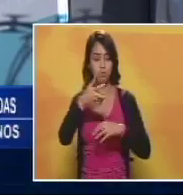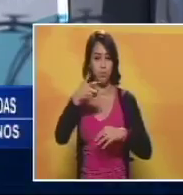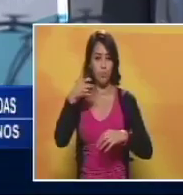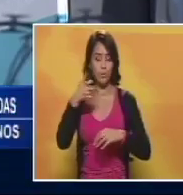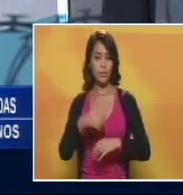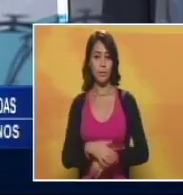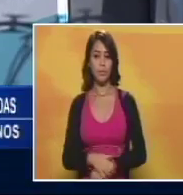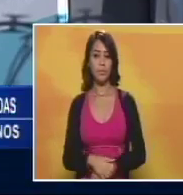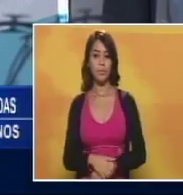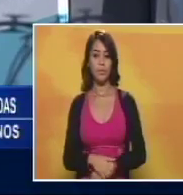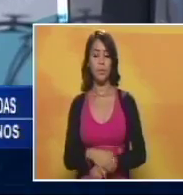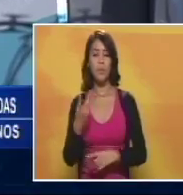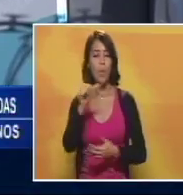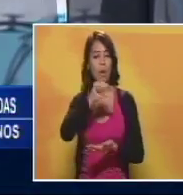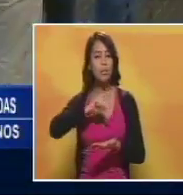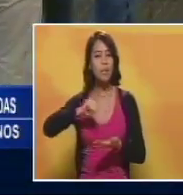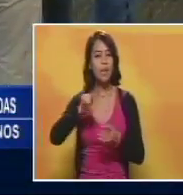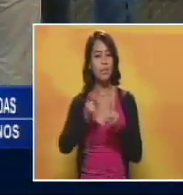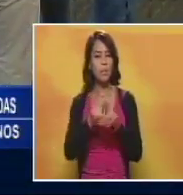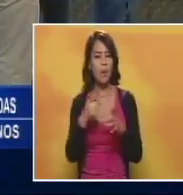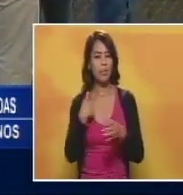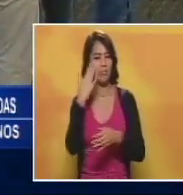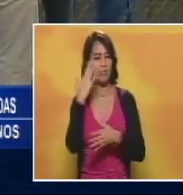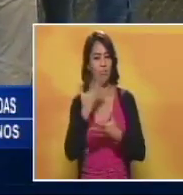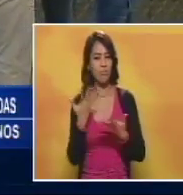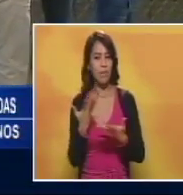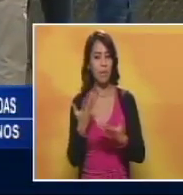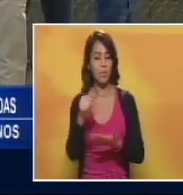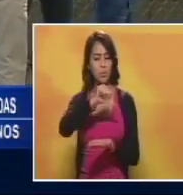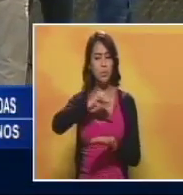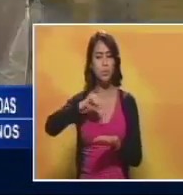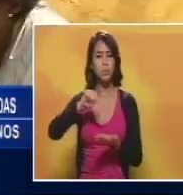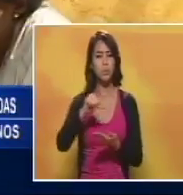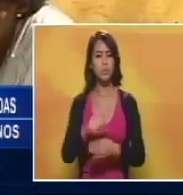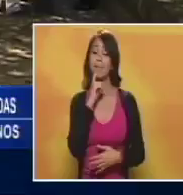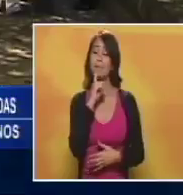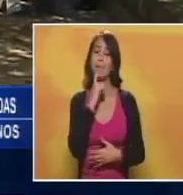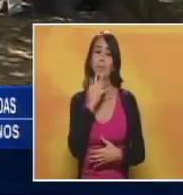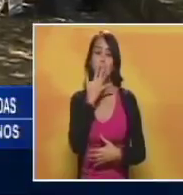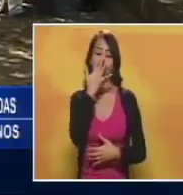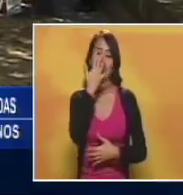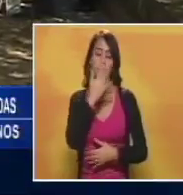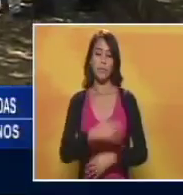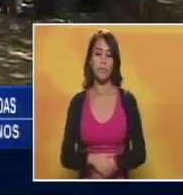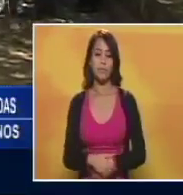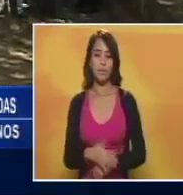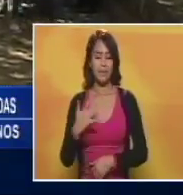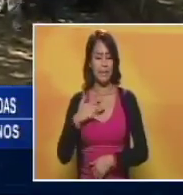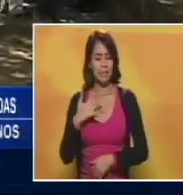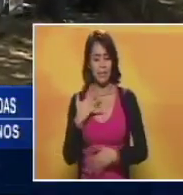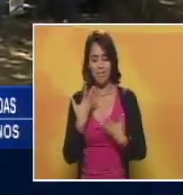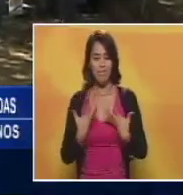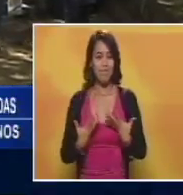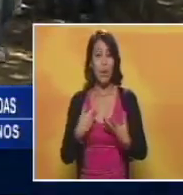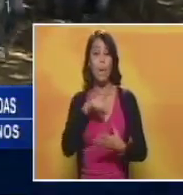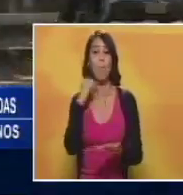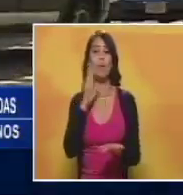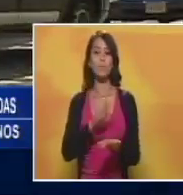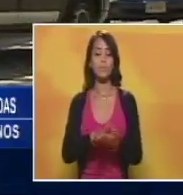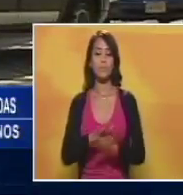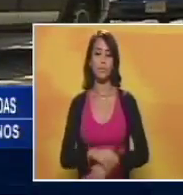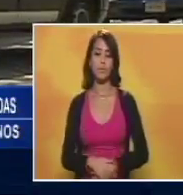en Corpointa. Los ponemos a disposición. Pero también necesitamos saber cuál es el problema de fondo